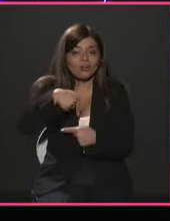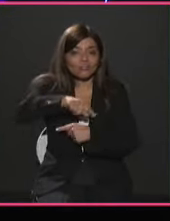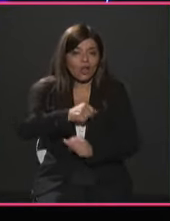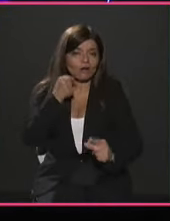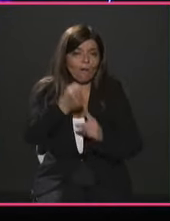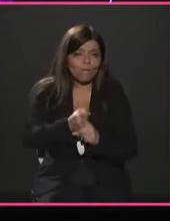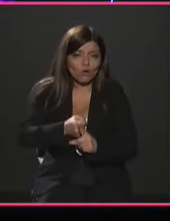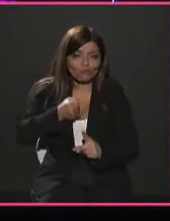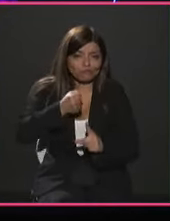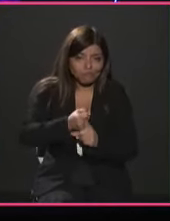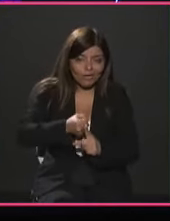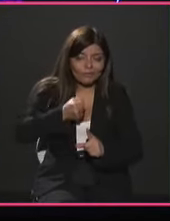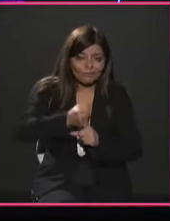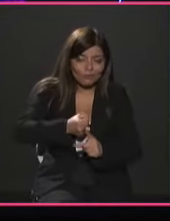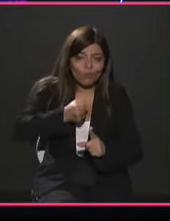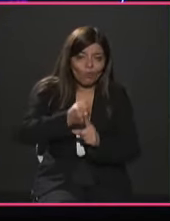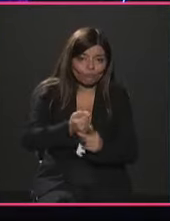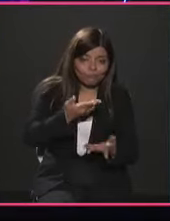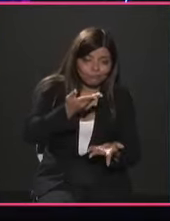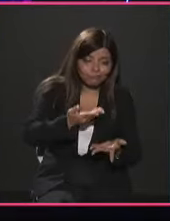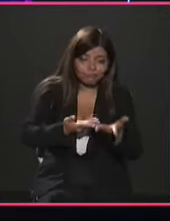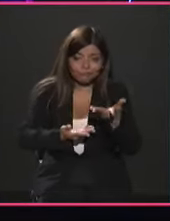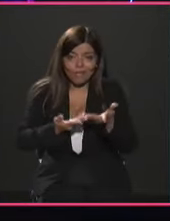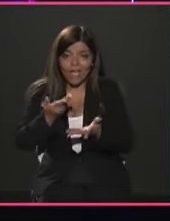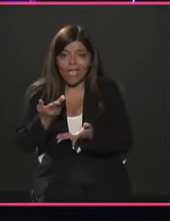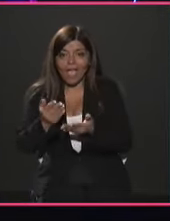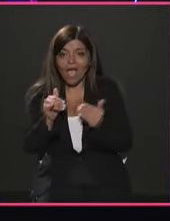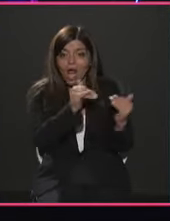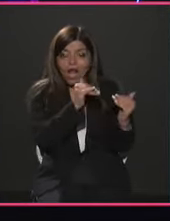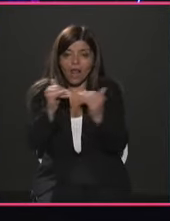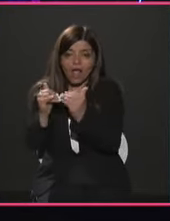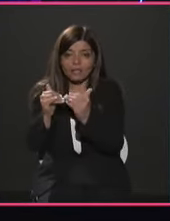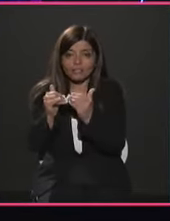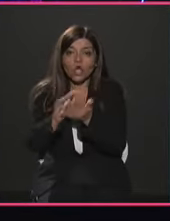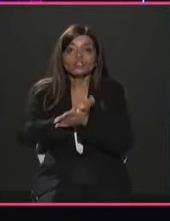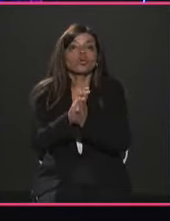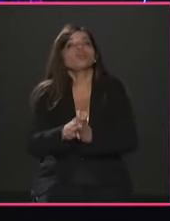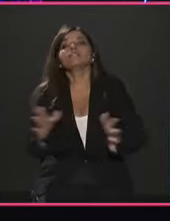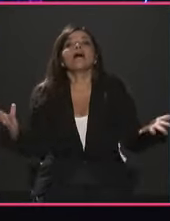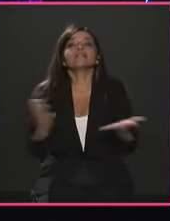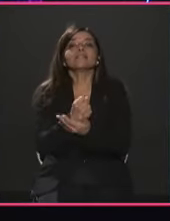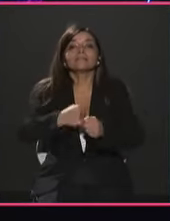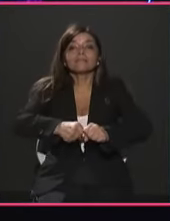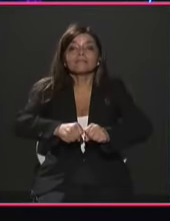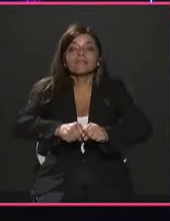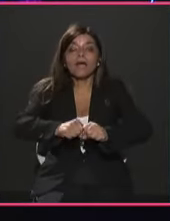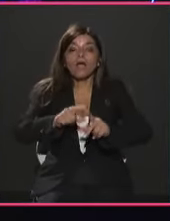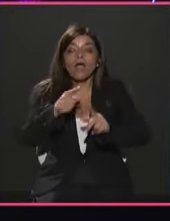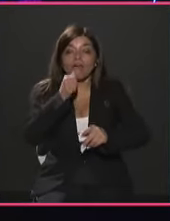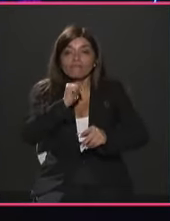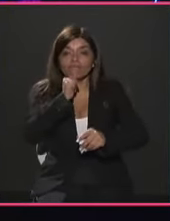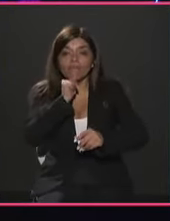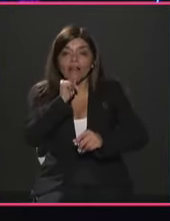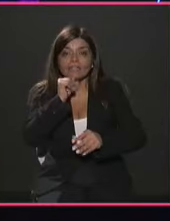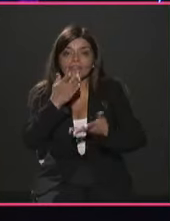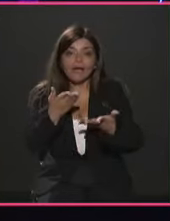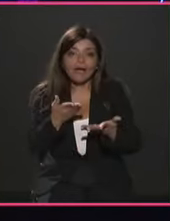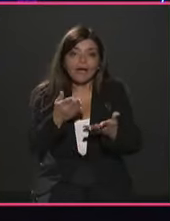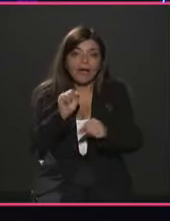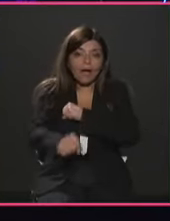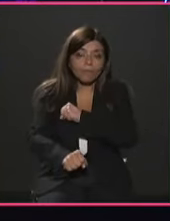luchando con ambas están de acuerdo con que no se ha probado que